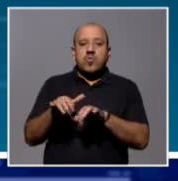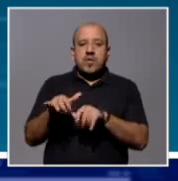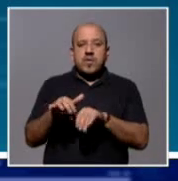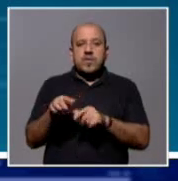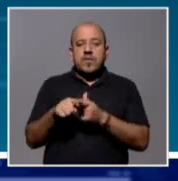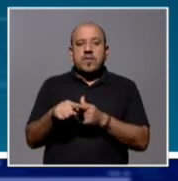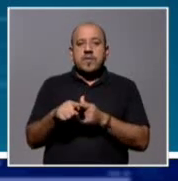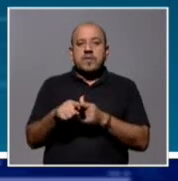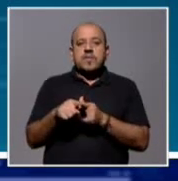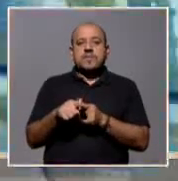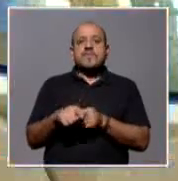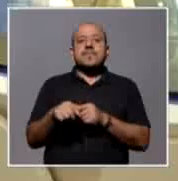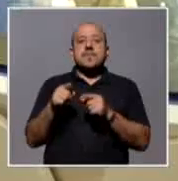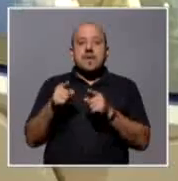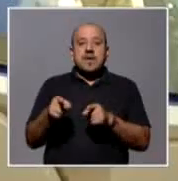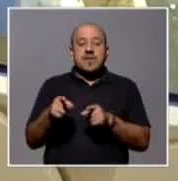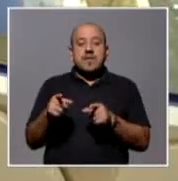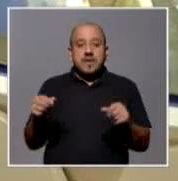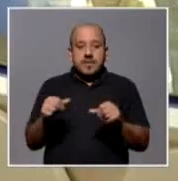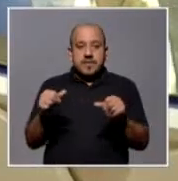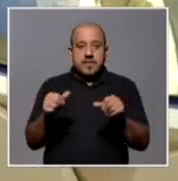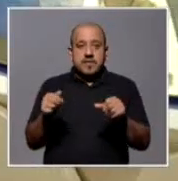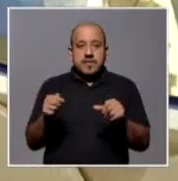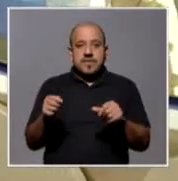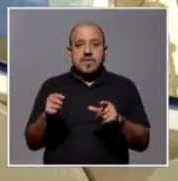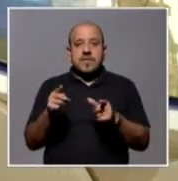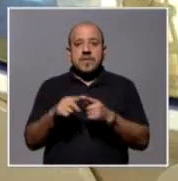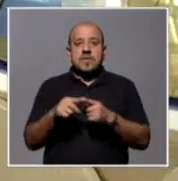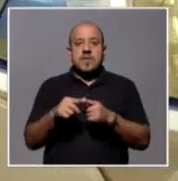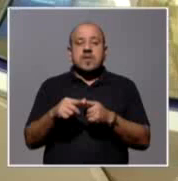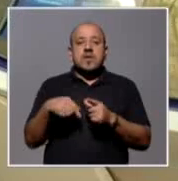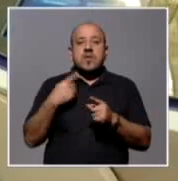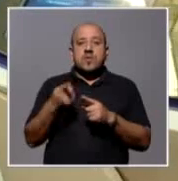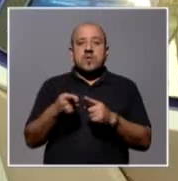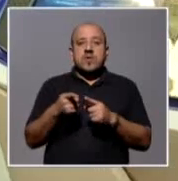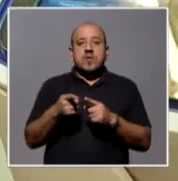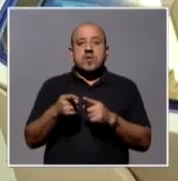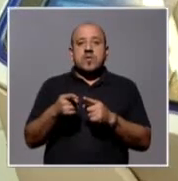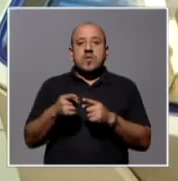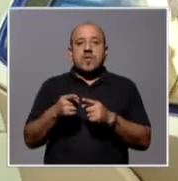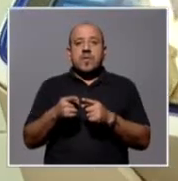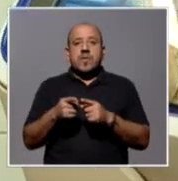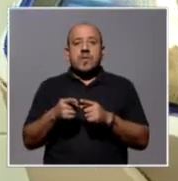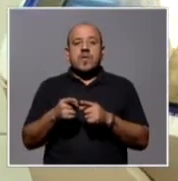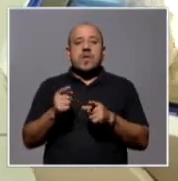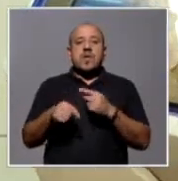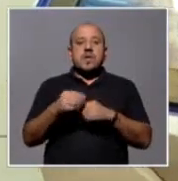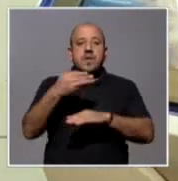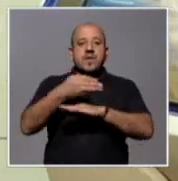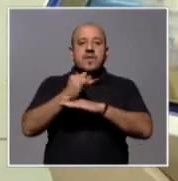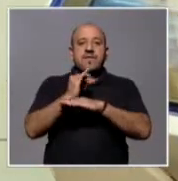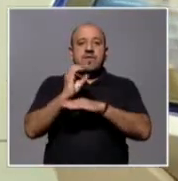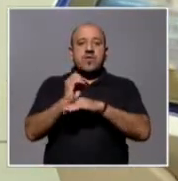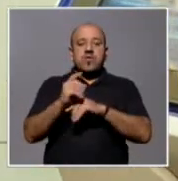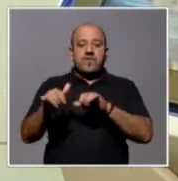gigante, ¿sí? Esa toma los datos y me los pasa a otra computadora que tengo allá, y ahí hago bioinformática para comprender